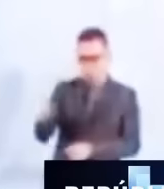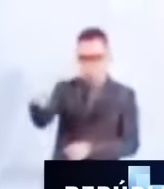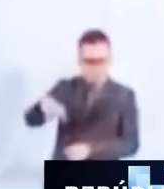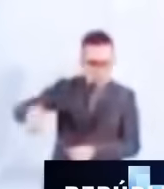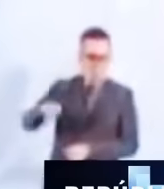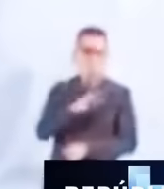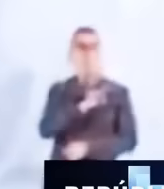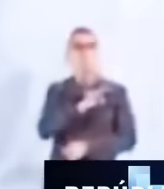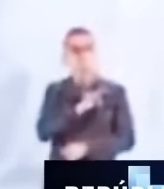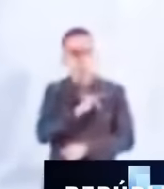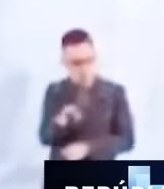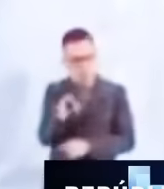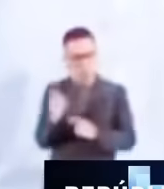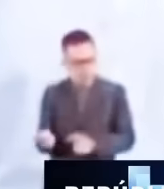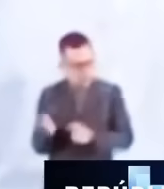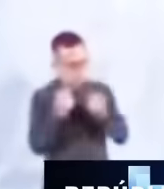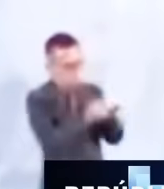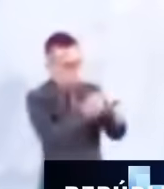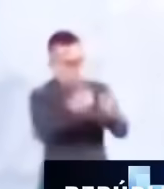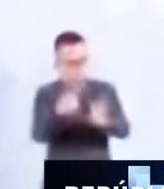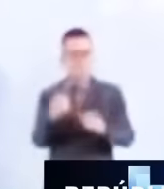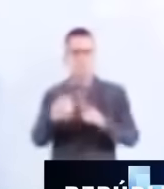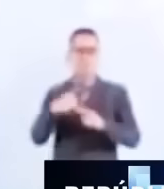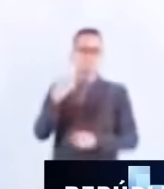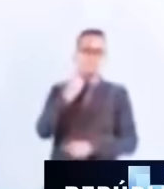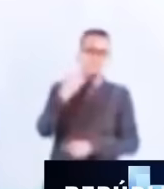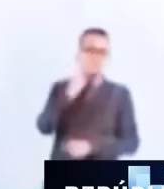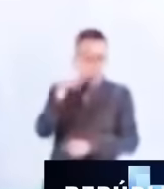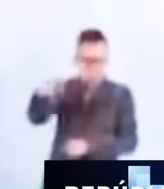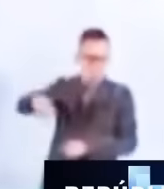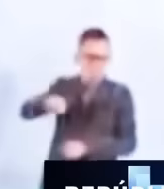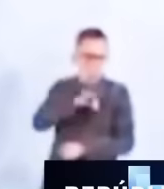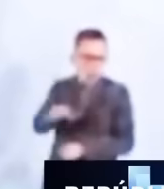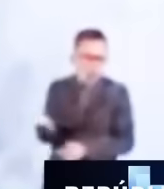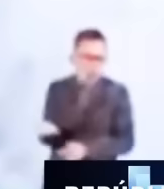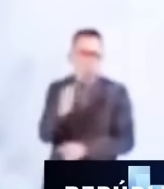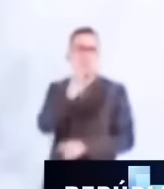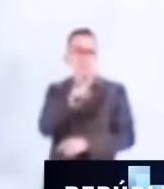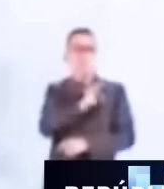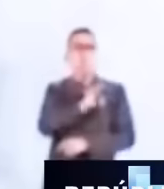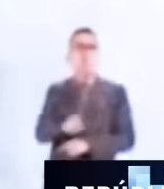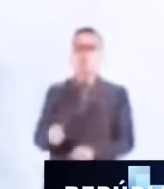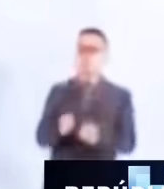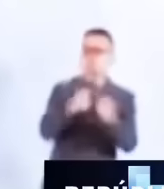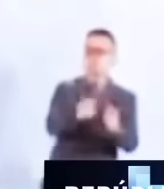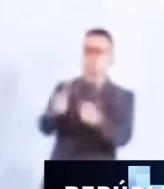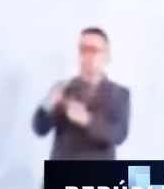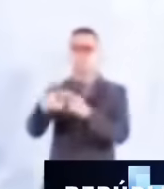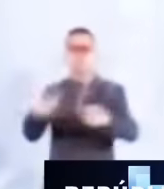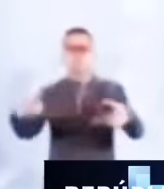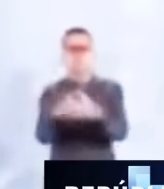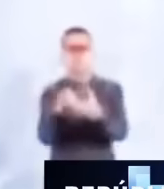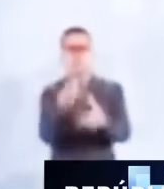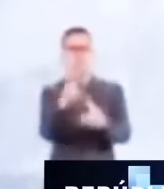oportunidad de elegir al Poder Legislativo, ¿por qué no puede elegir a las y los integrantes del Poder